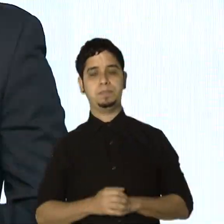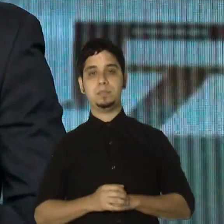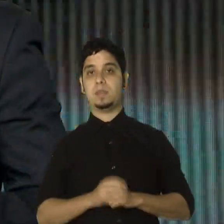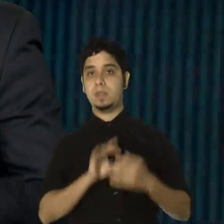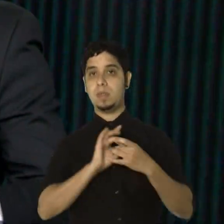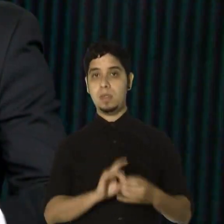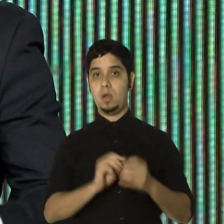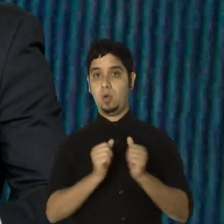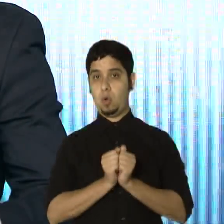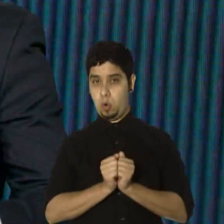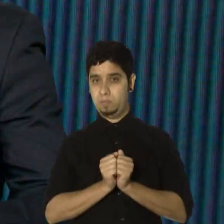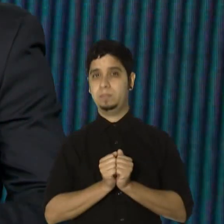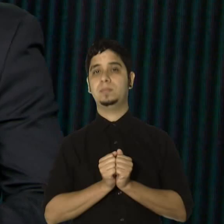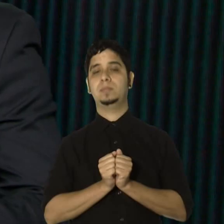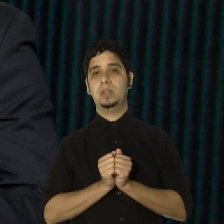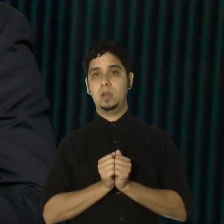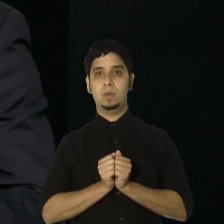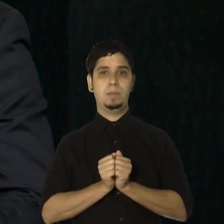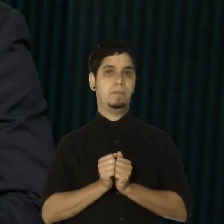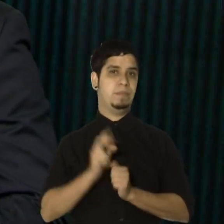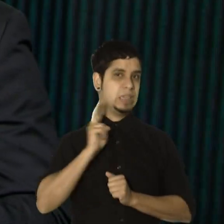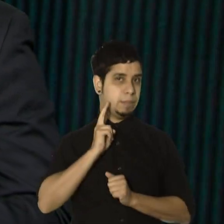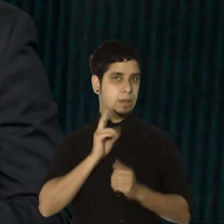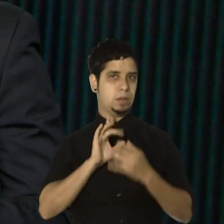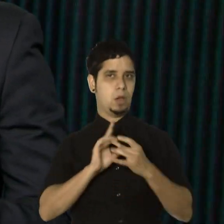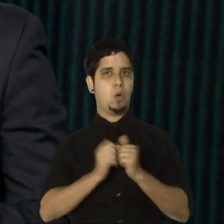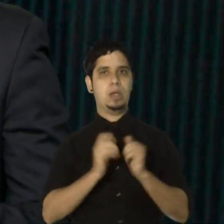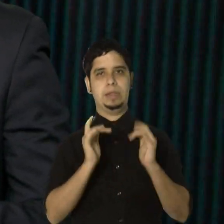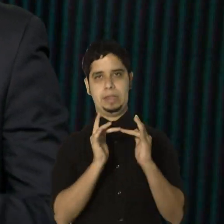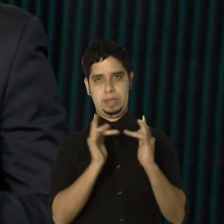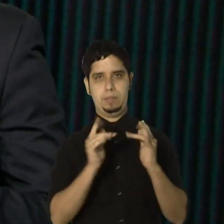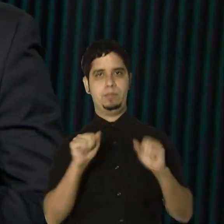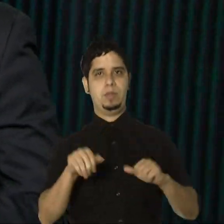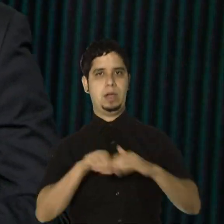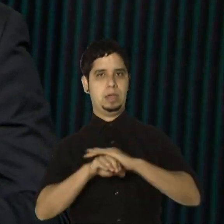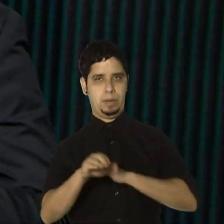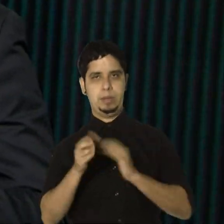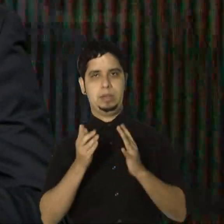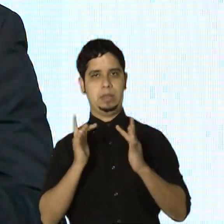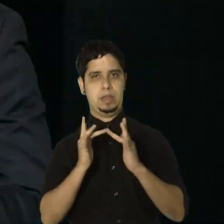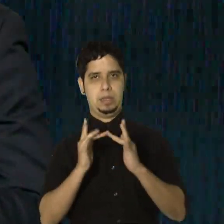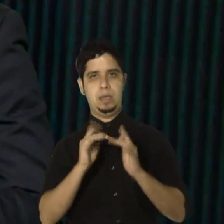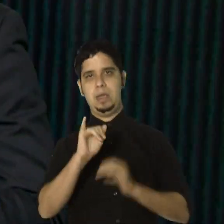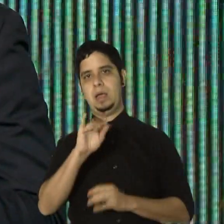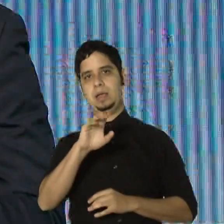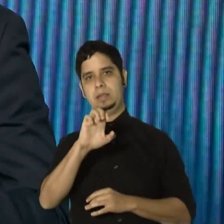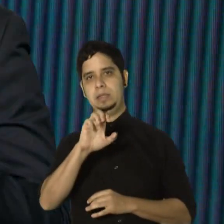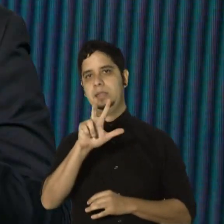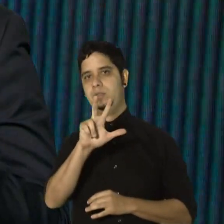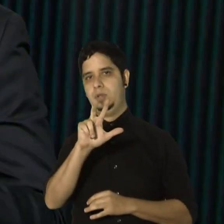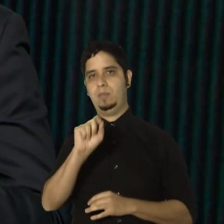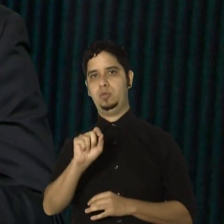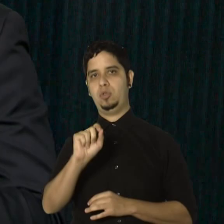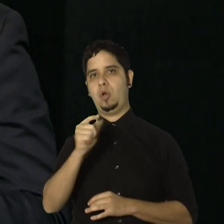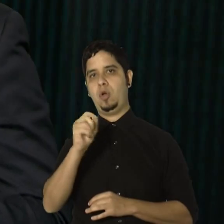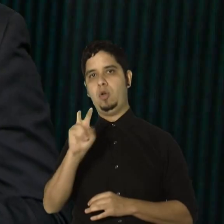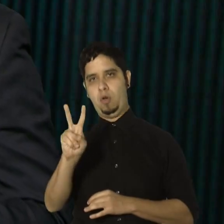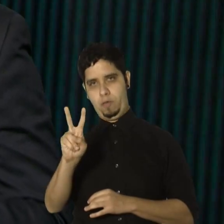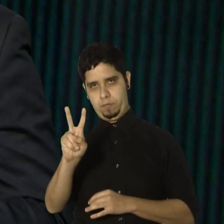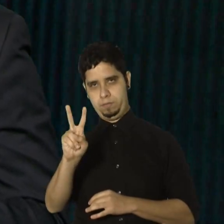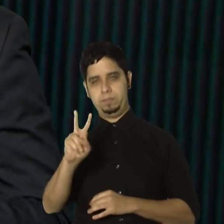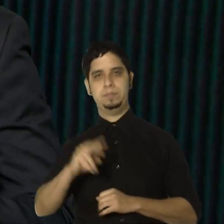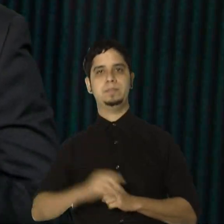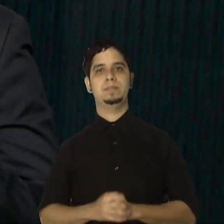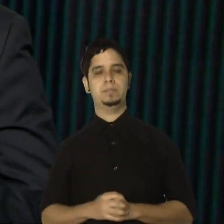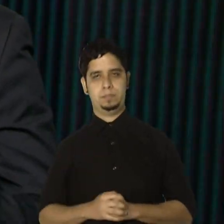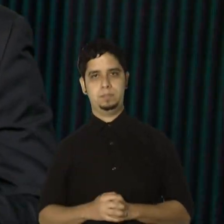cibernéticos, como el ejemplo que les dimos hoy o cualquiera otro, pueden ir a través de nuestra página de internet, ic3.gov, la letra I, la letra C, el